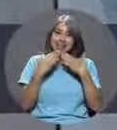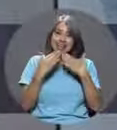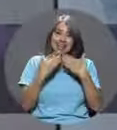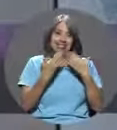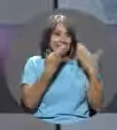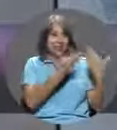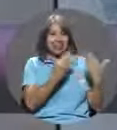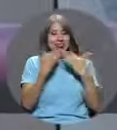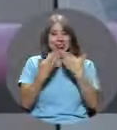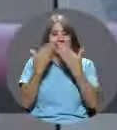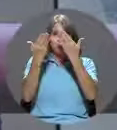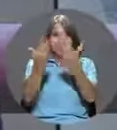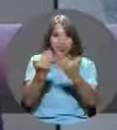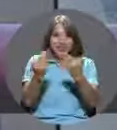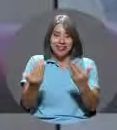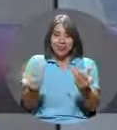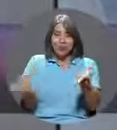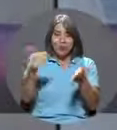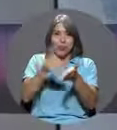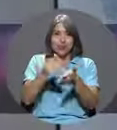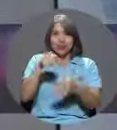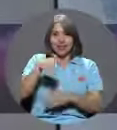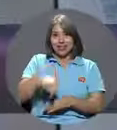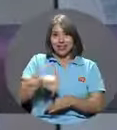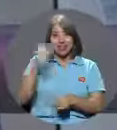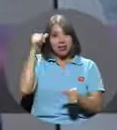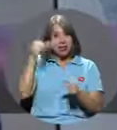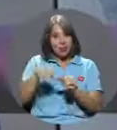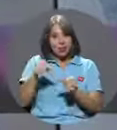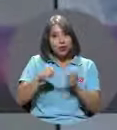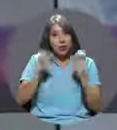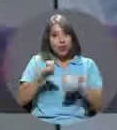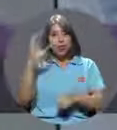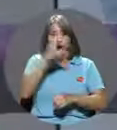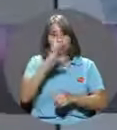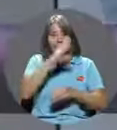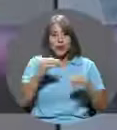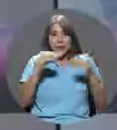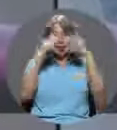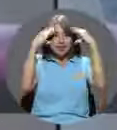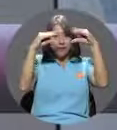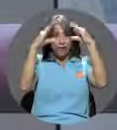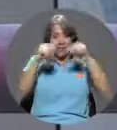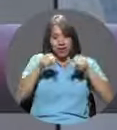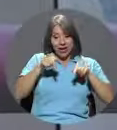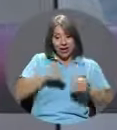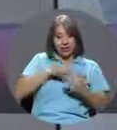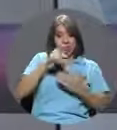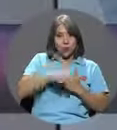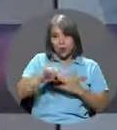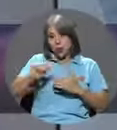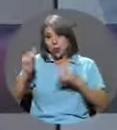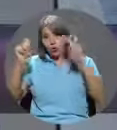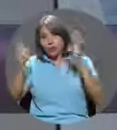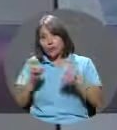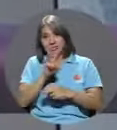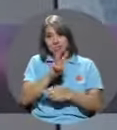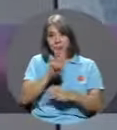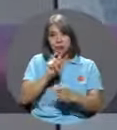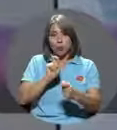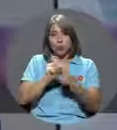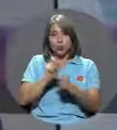profesionales. Muchas gracias a ustedes por acompañarnos y a ustedes por estar con nosotros una vez más. Les recuerdo que pueden buscar más información sobre este y otros